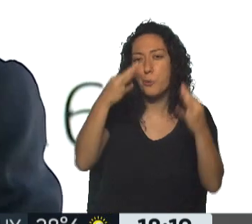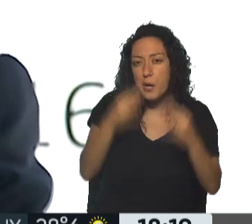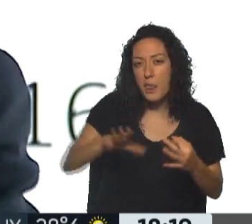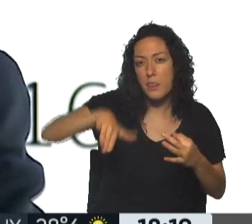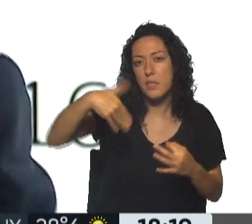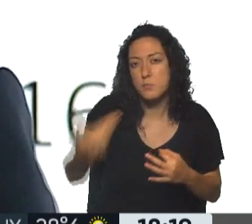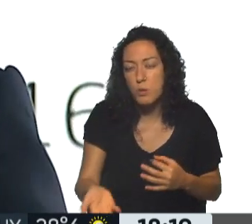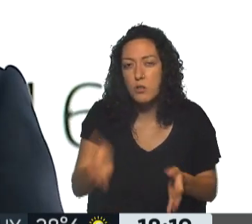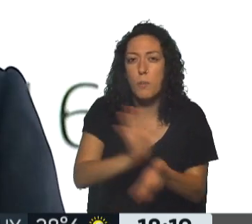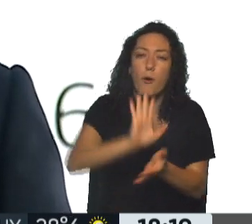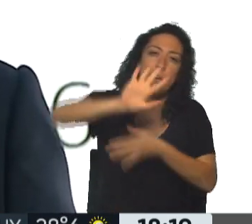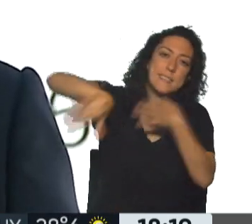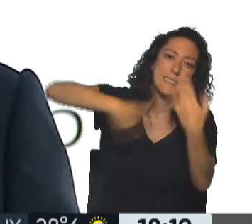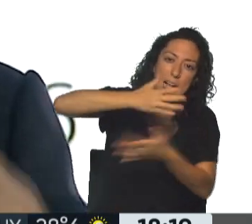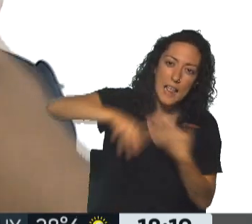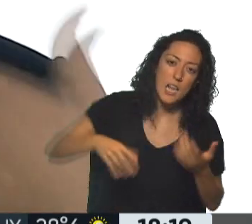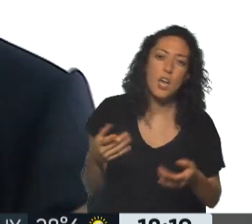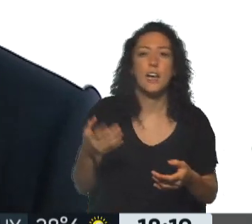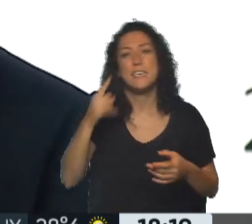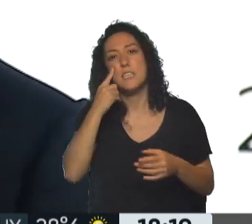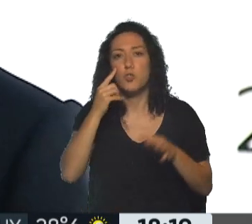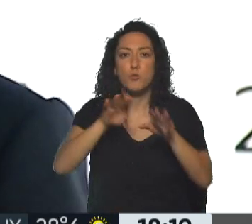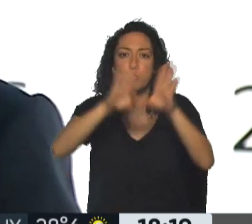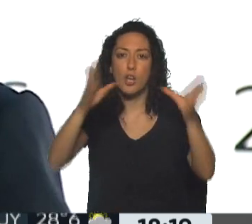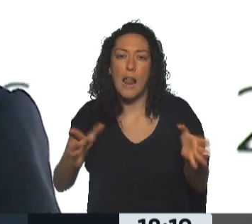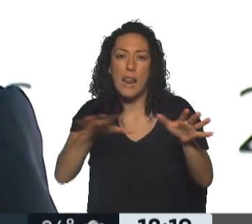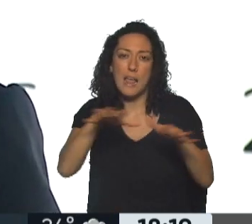crear el escándalo, esta crisis institucional